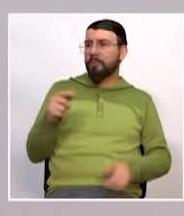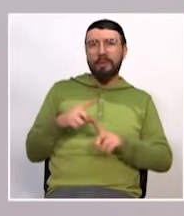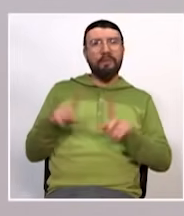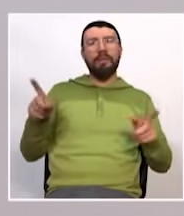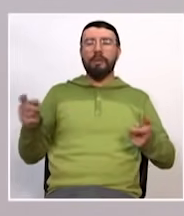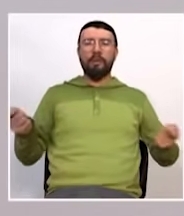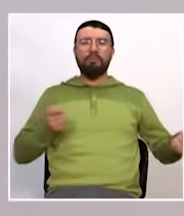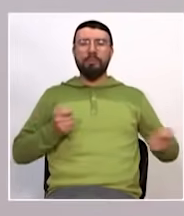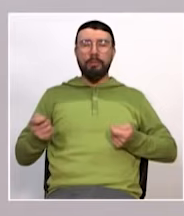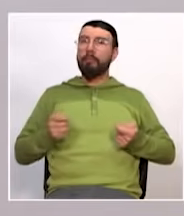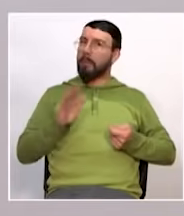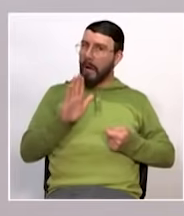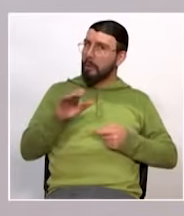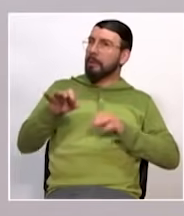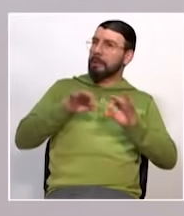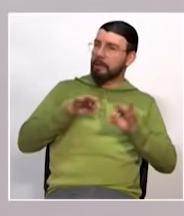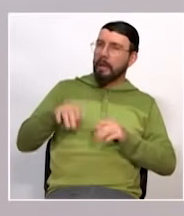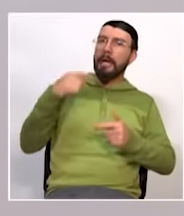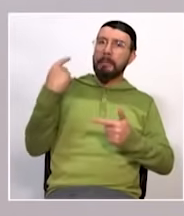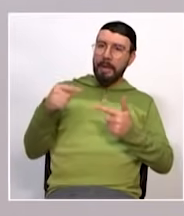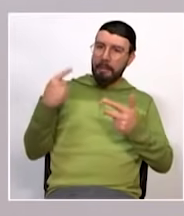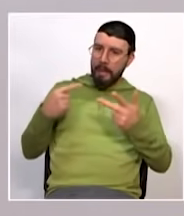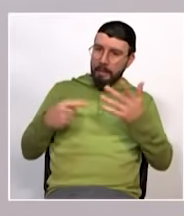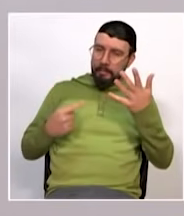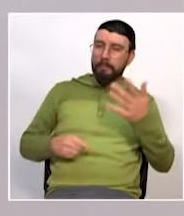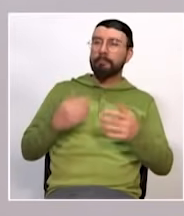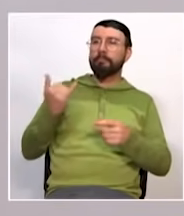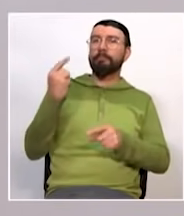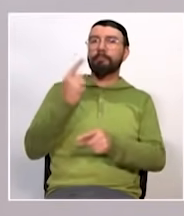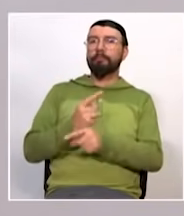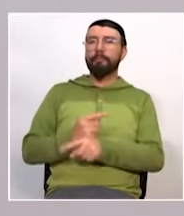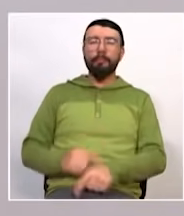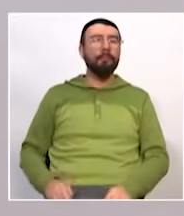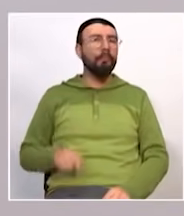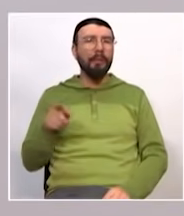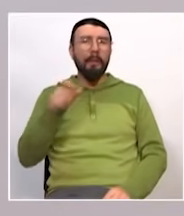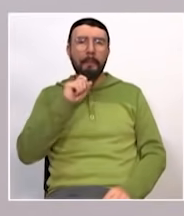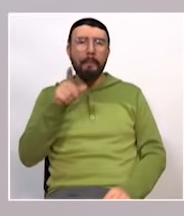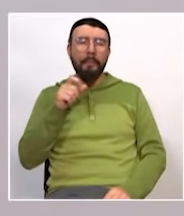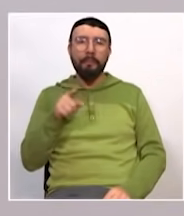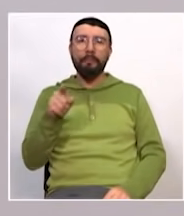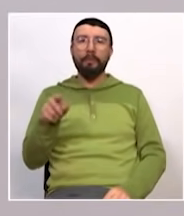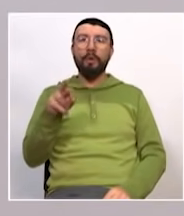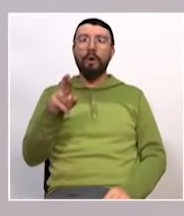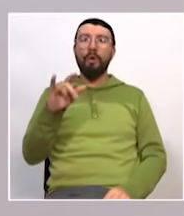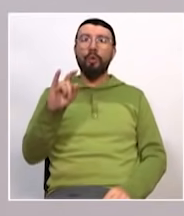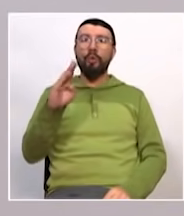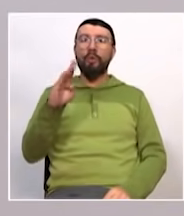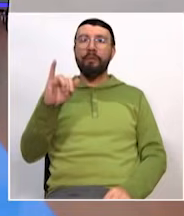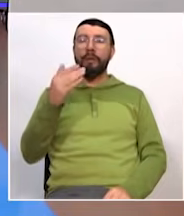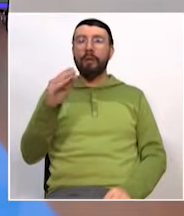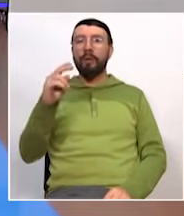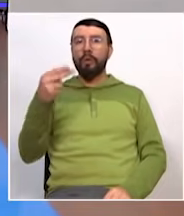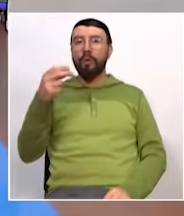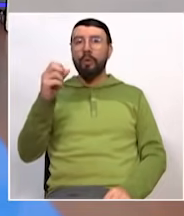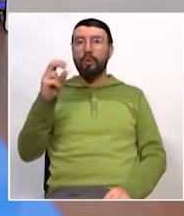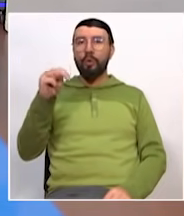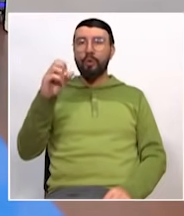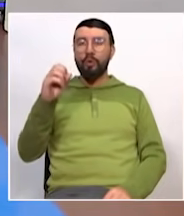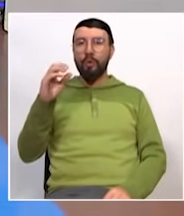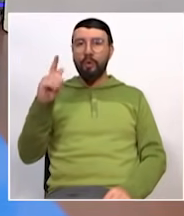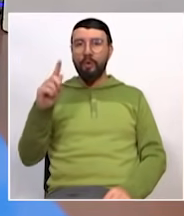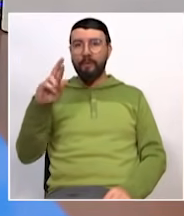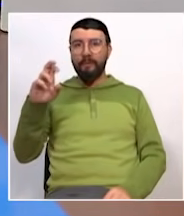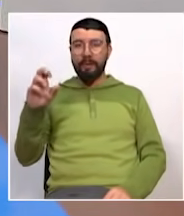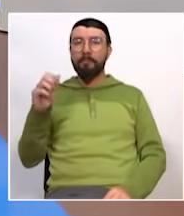vamos a mencionarles ahora un poco más adelante esta pregunta es de rubio no friend hay ratos que me dan